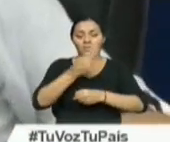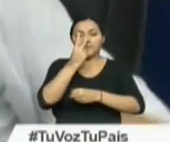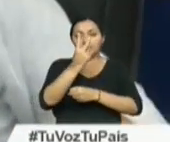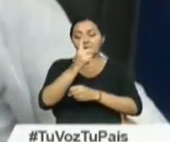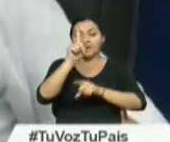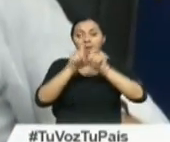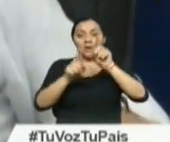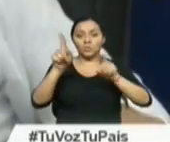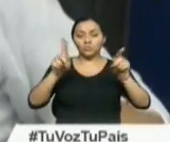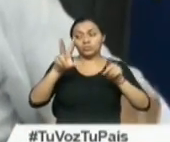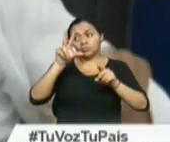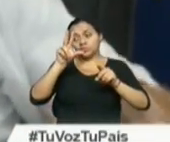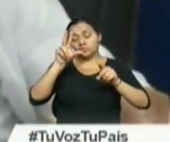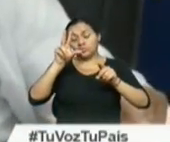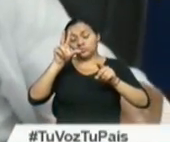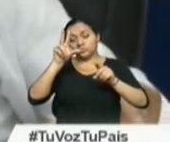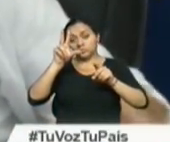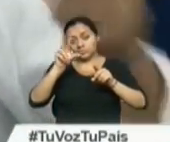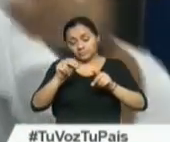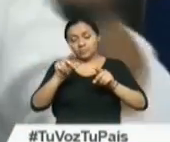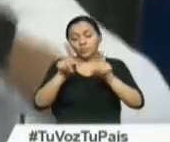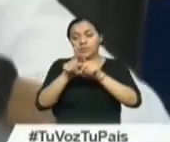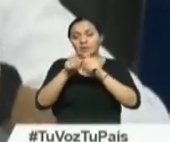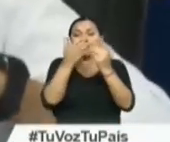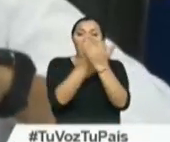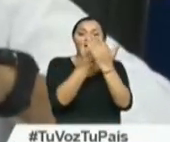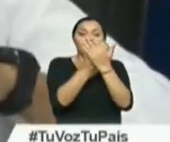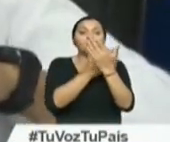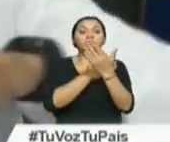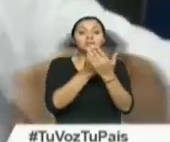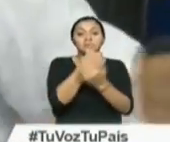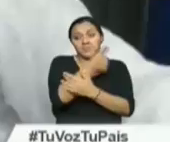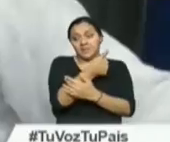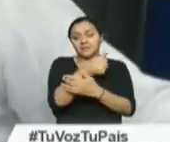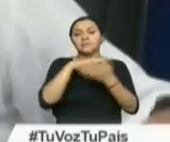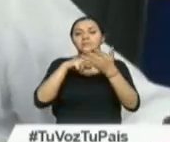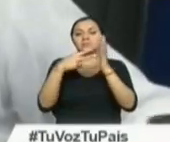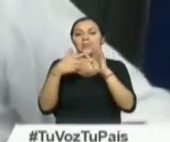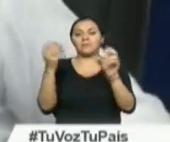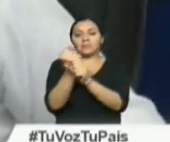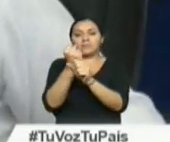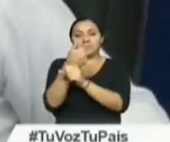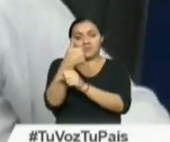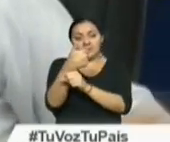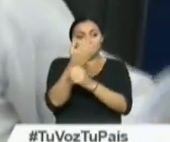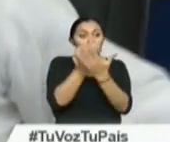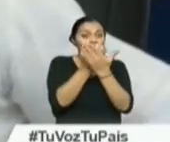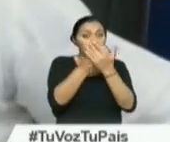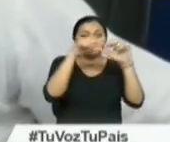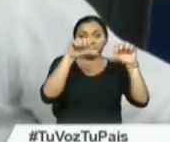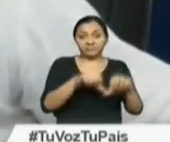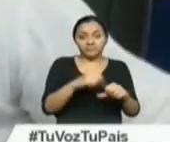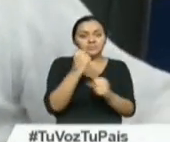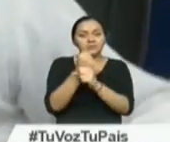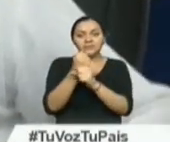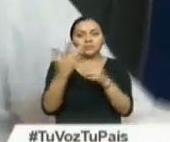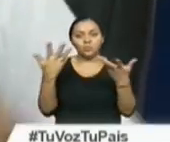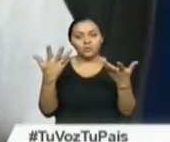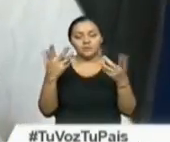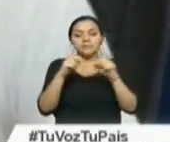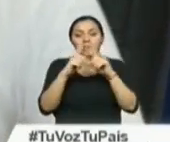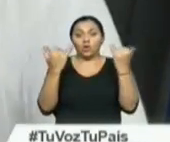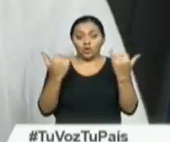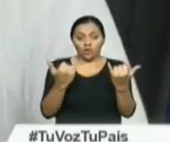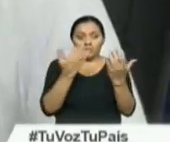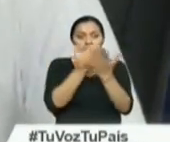con cierto rezago a los hechos económicos, en este caso a la recuperación de la economía. Entonces estos indicadores van a seguir mejorando, ya